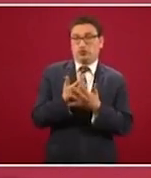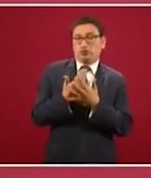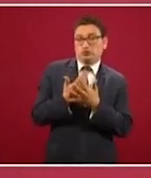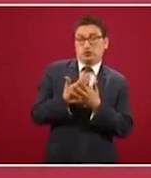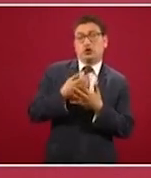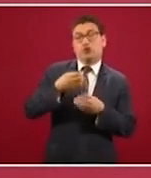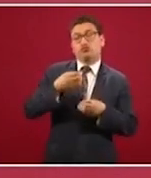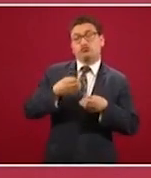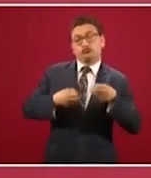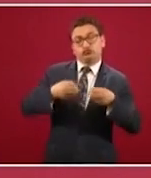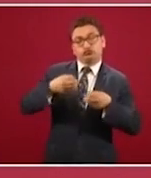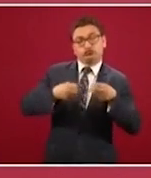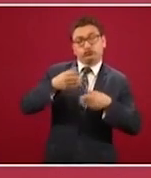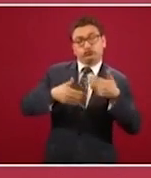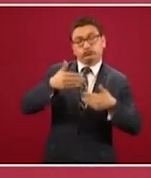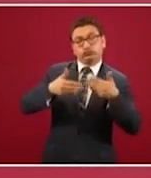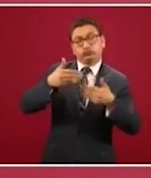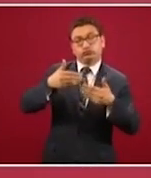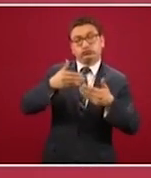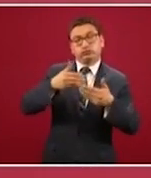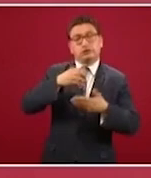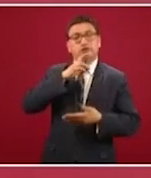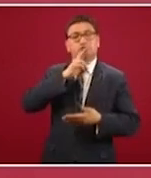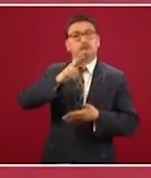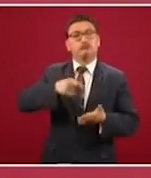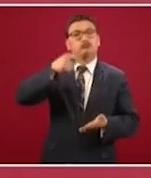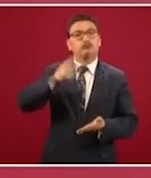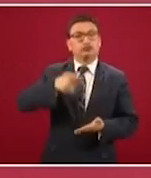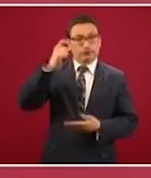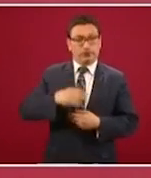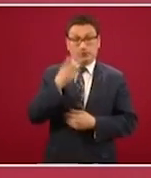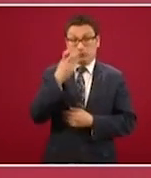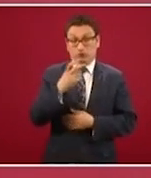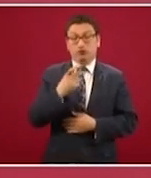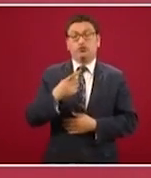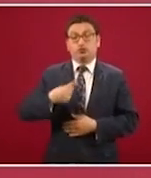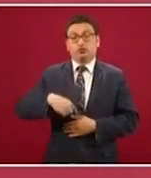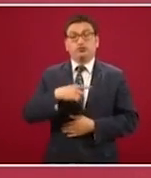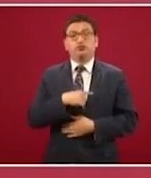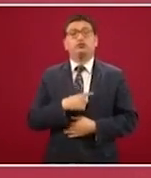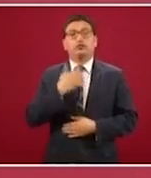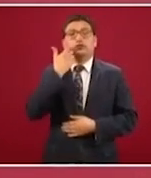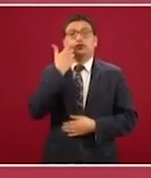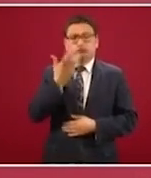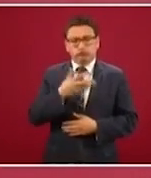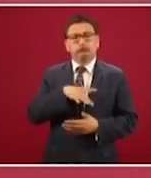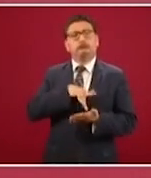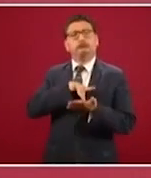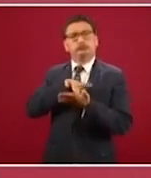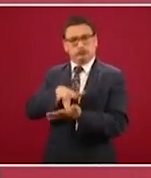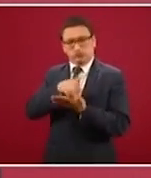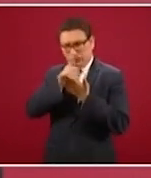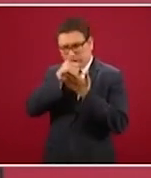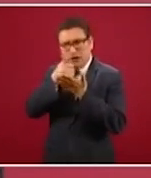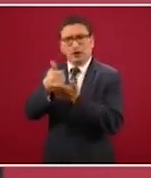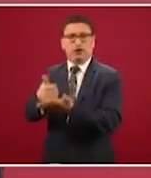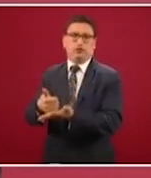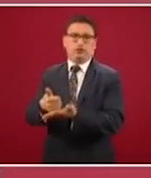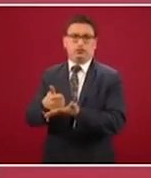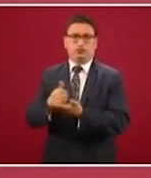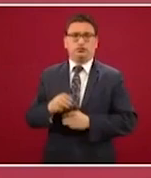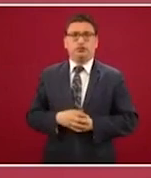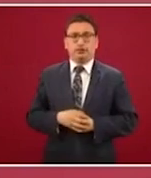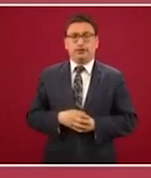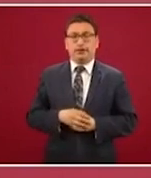resolución de estos juicios. Y estamos también dispuestos a ayudarlos para que puedan